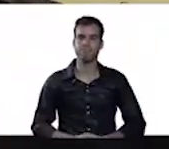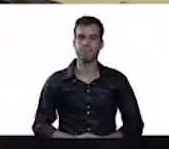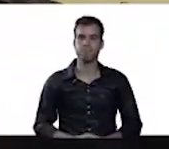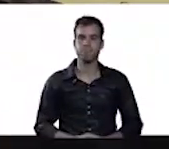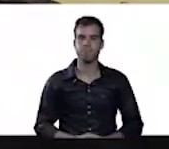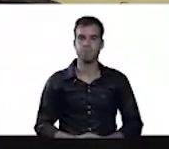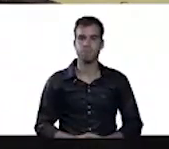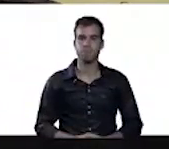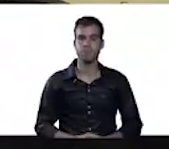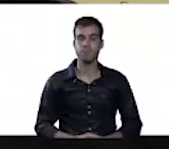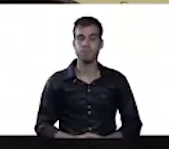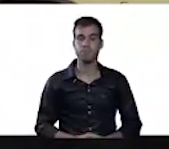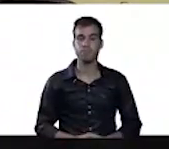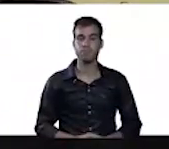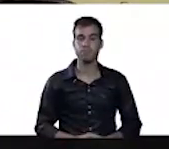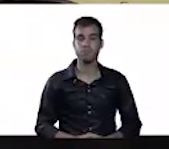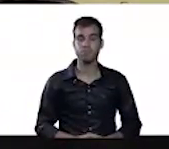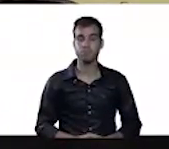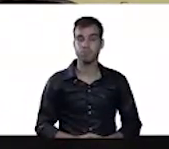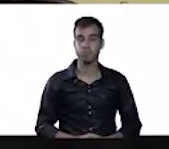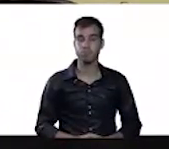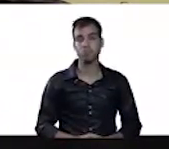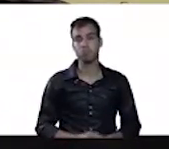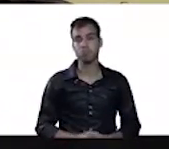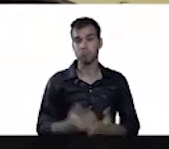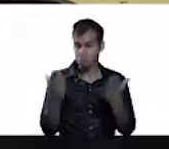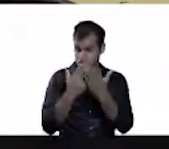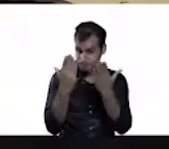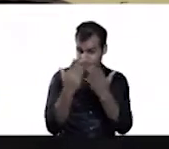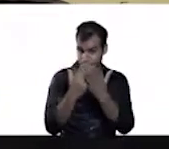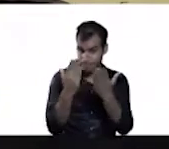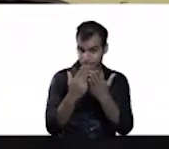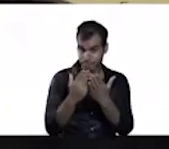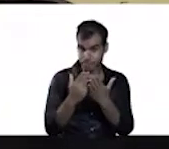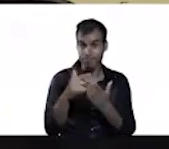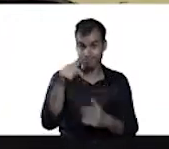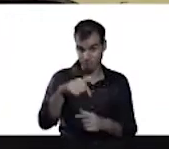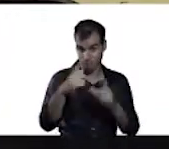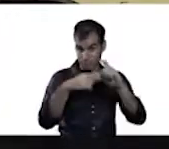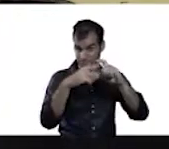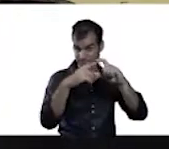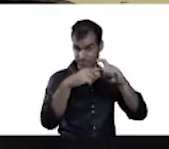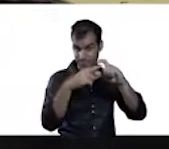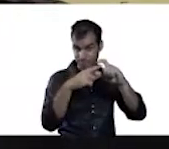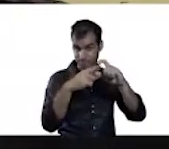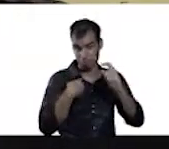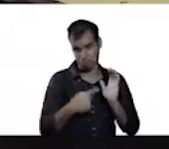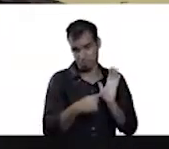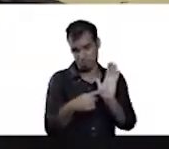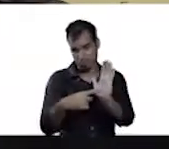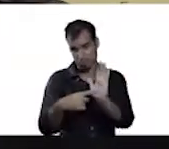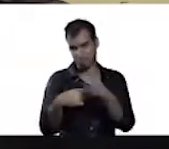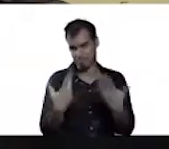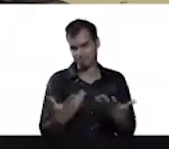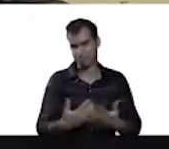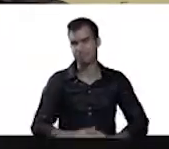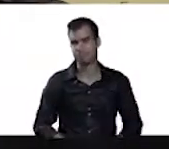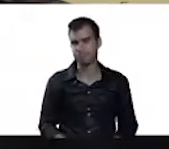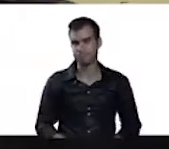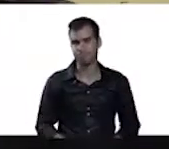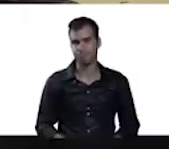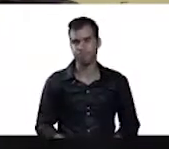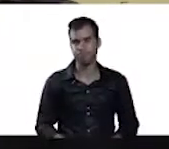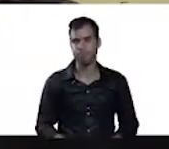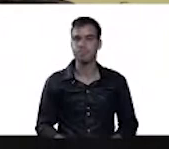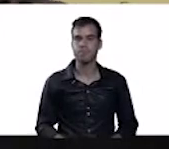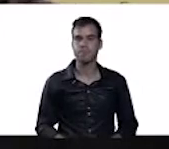Para ejercitarse y autoevaluarse en estos contenidos, le proponemos las siguientes actividades.